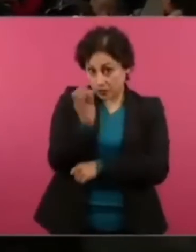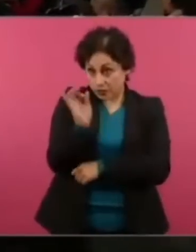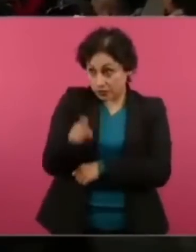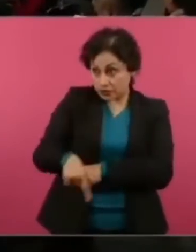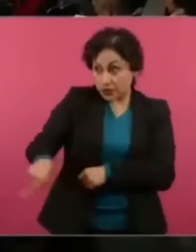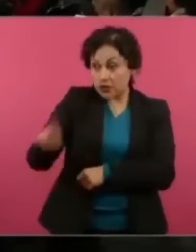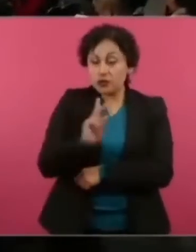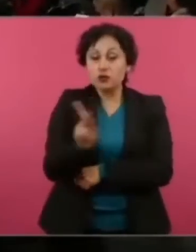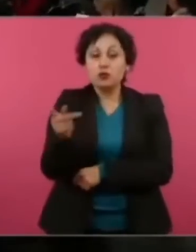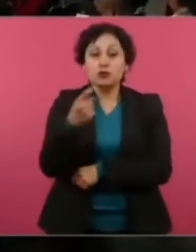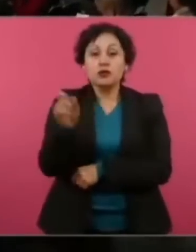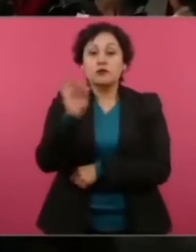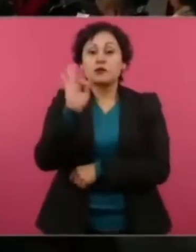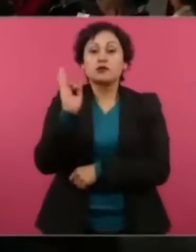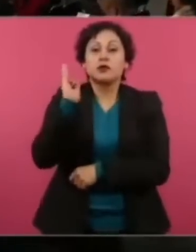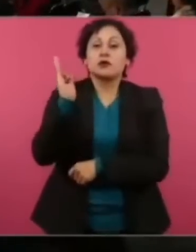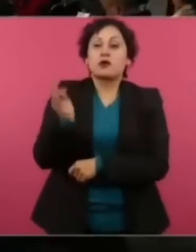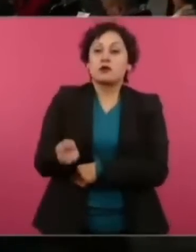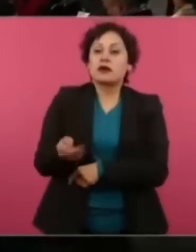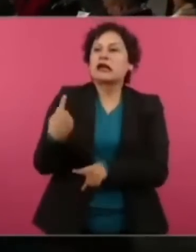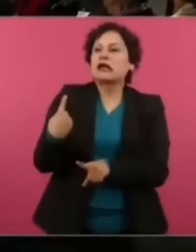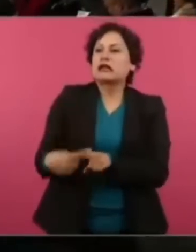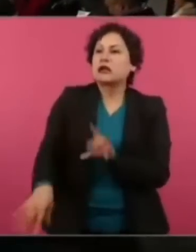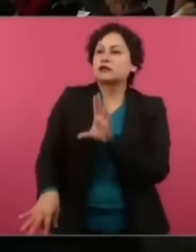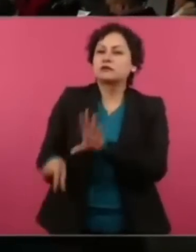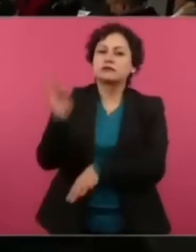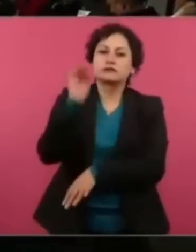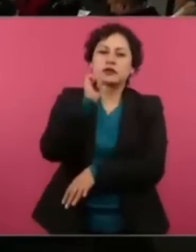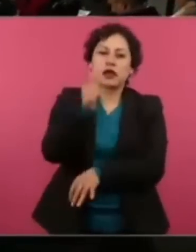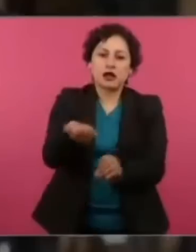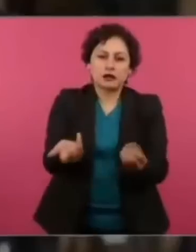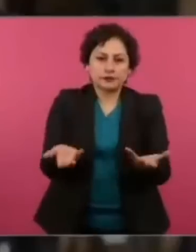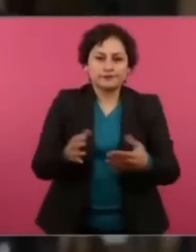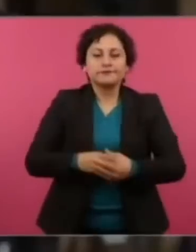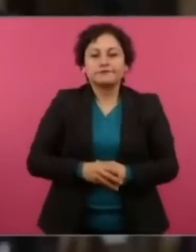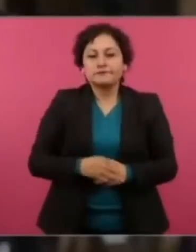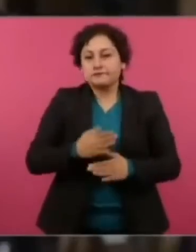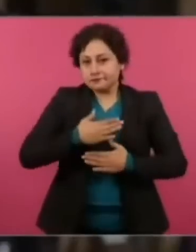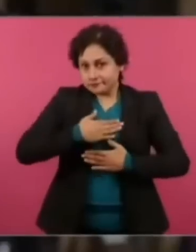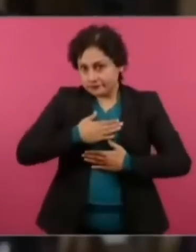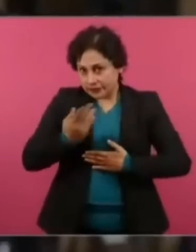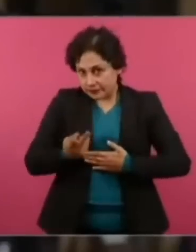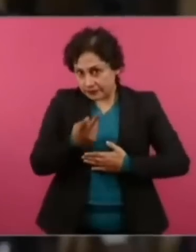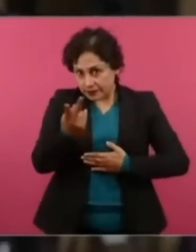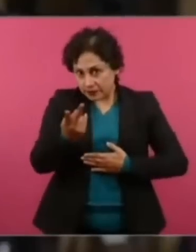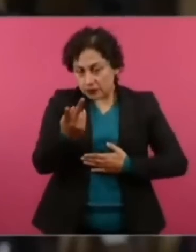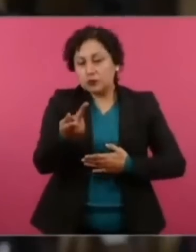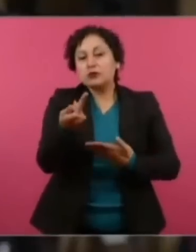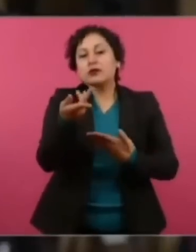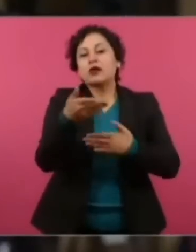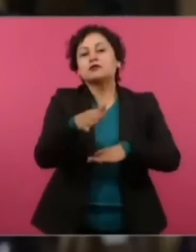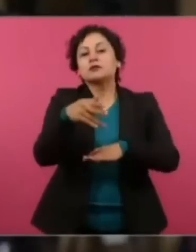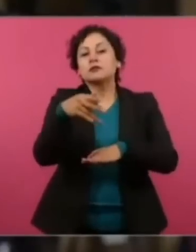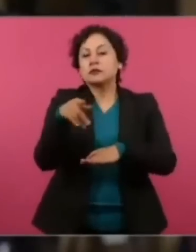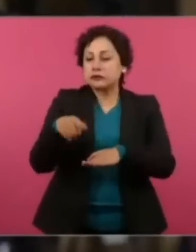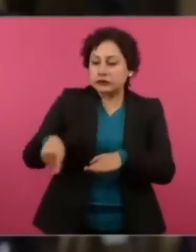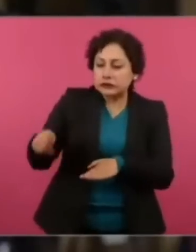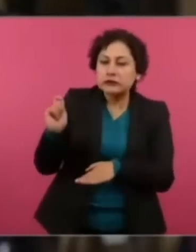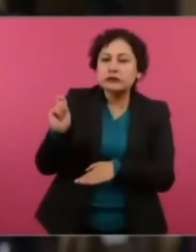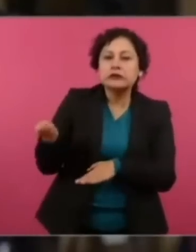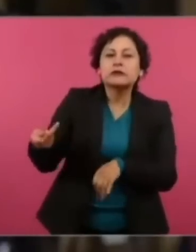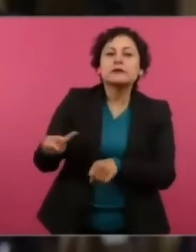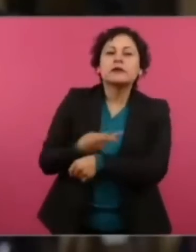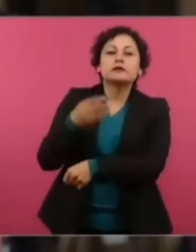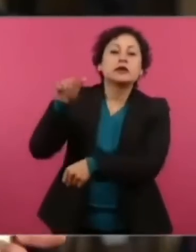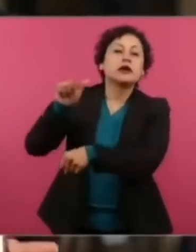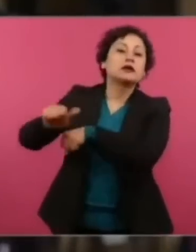se conforma a nadie. Un poco la pregunta iba en ese sentido. ¿Cómo está observando usted el proceso de